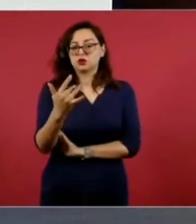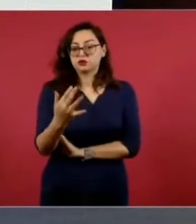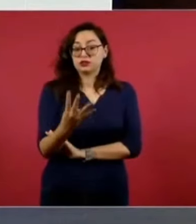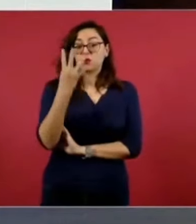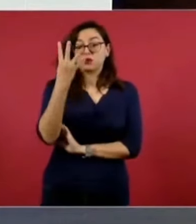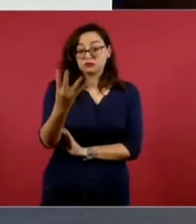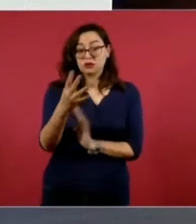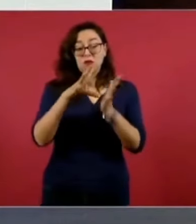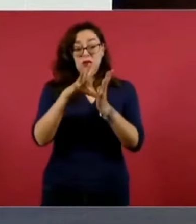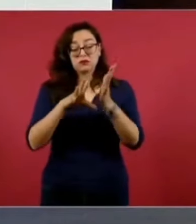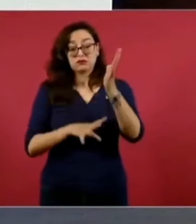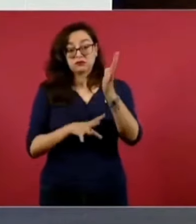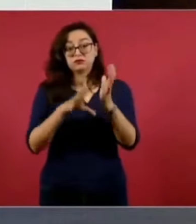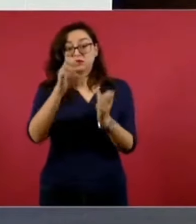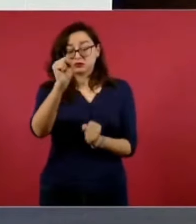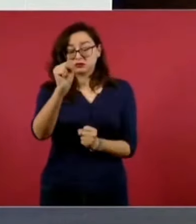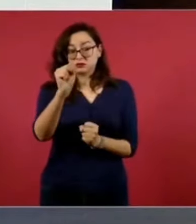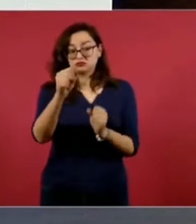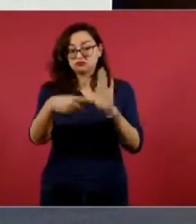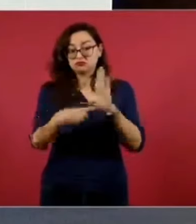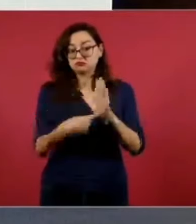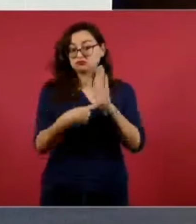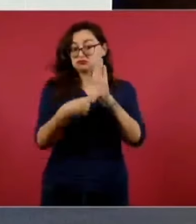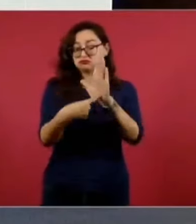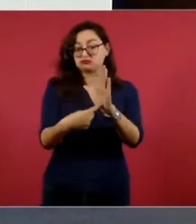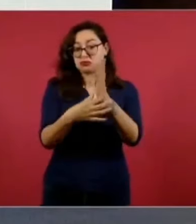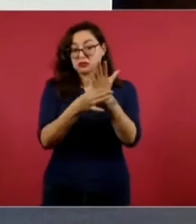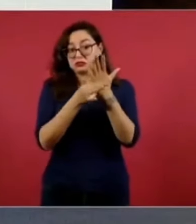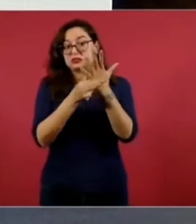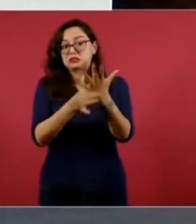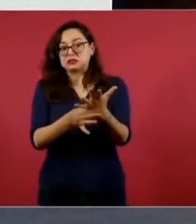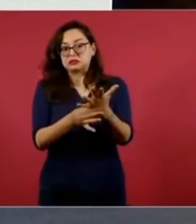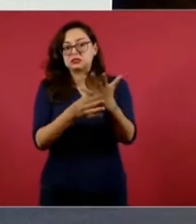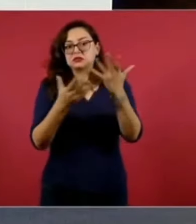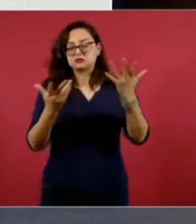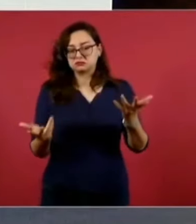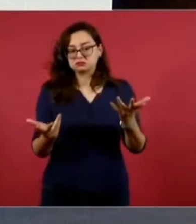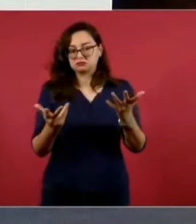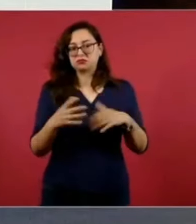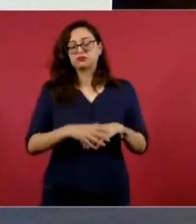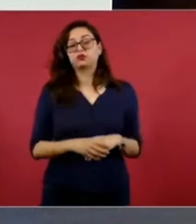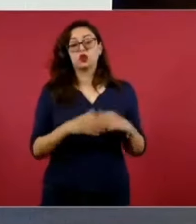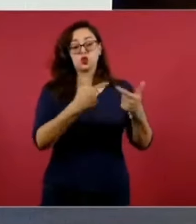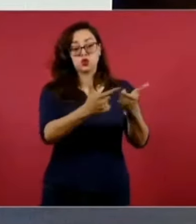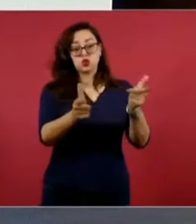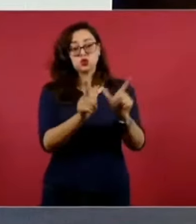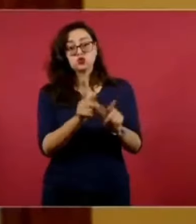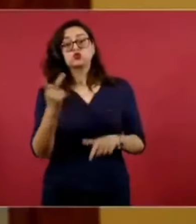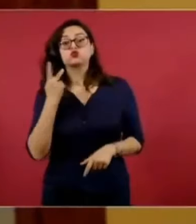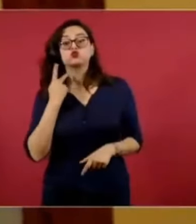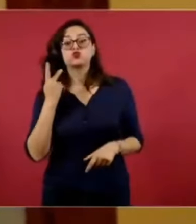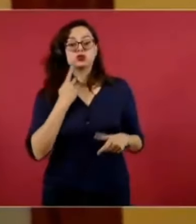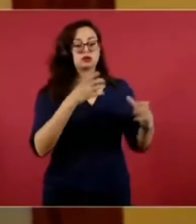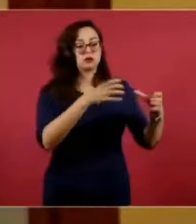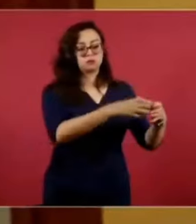nuestra Constitución regula Cuál va a ser la distribución de los